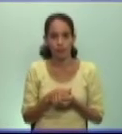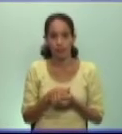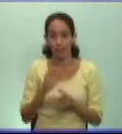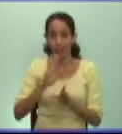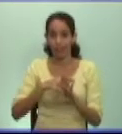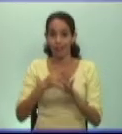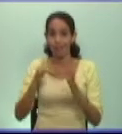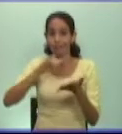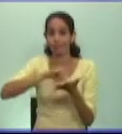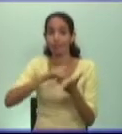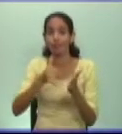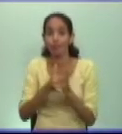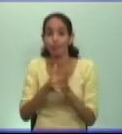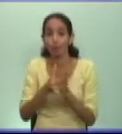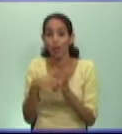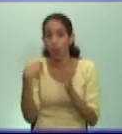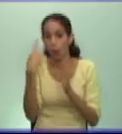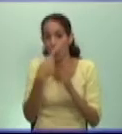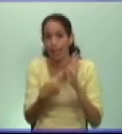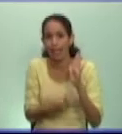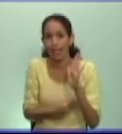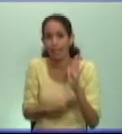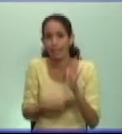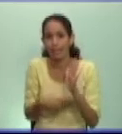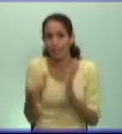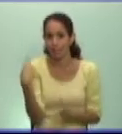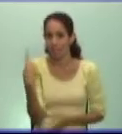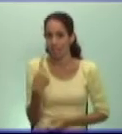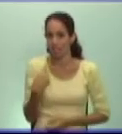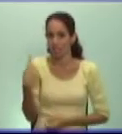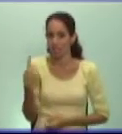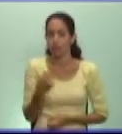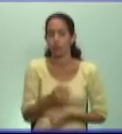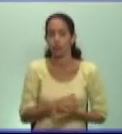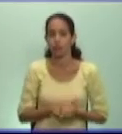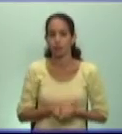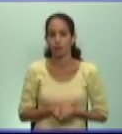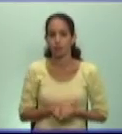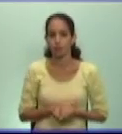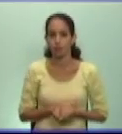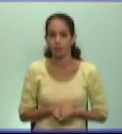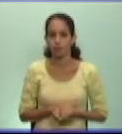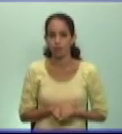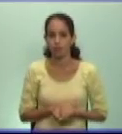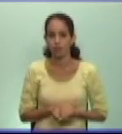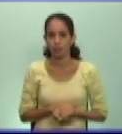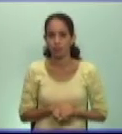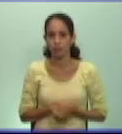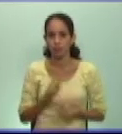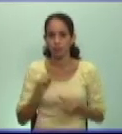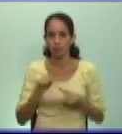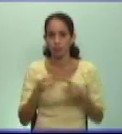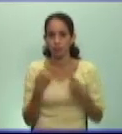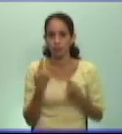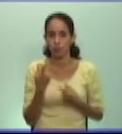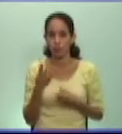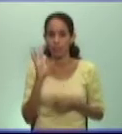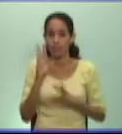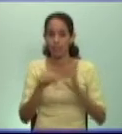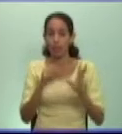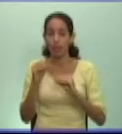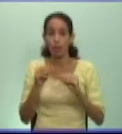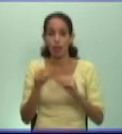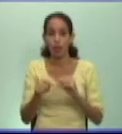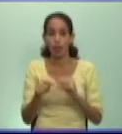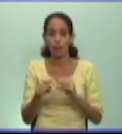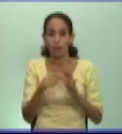carácter nacionalista que rompa con la dependencia. Y ya esto es algo importante porque estamos hablando ya de una línea nacionalista